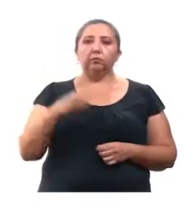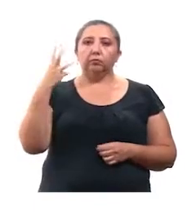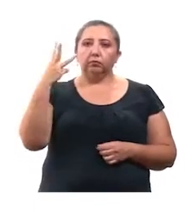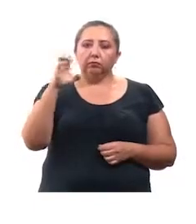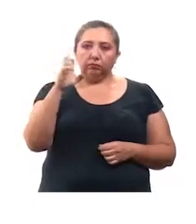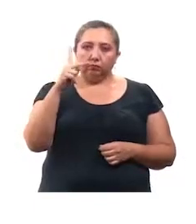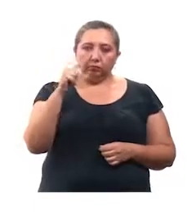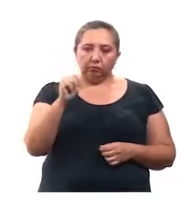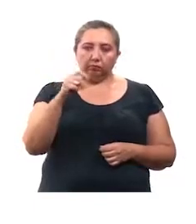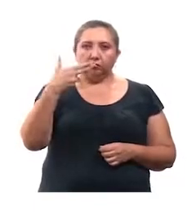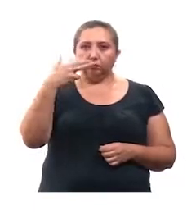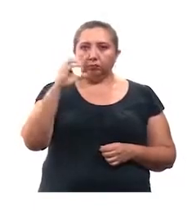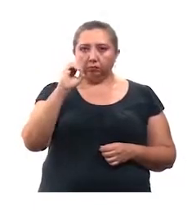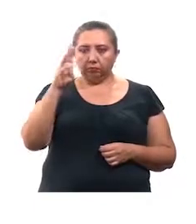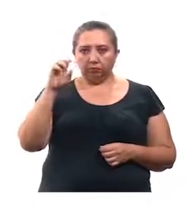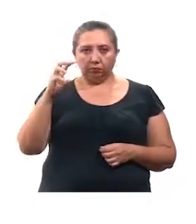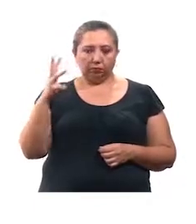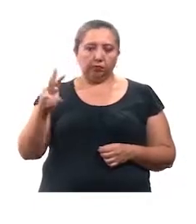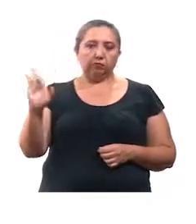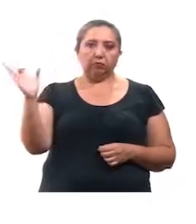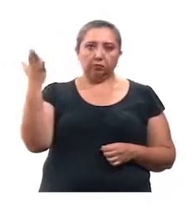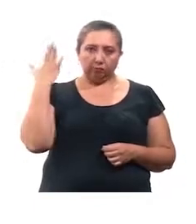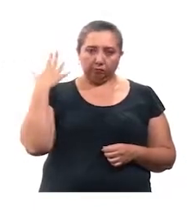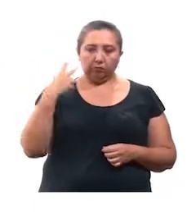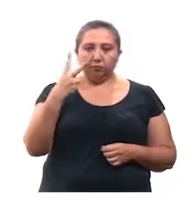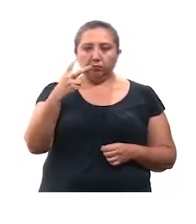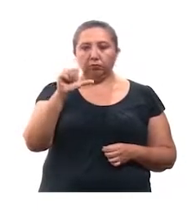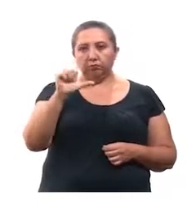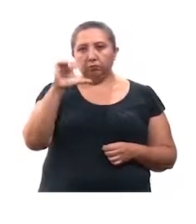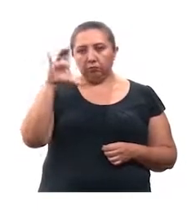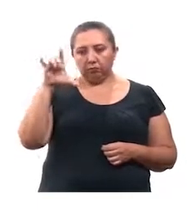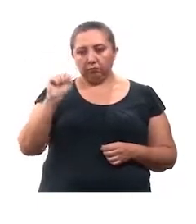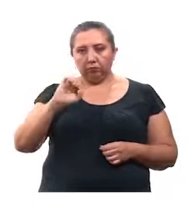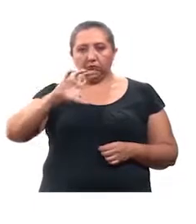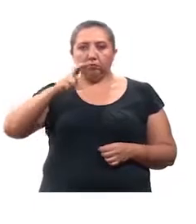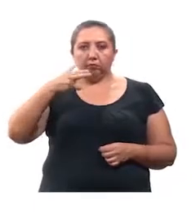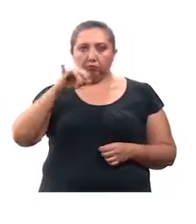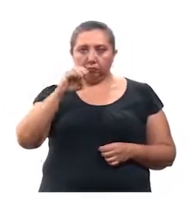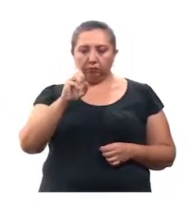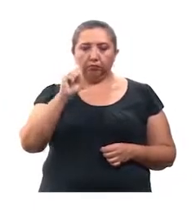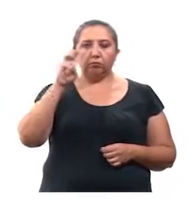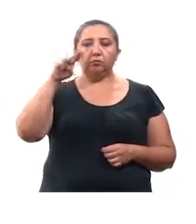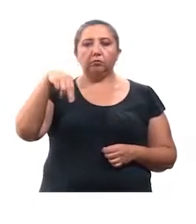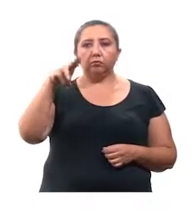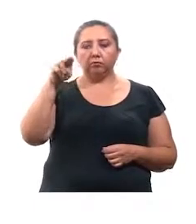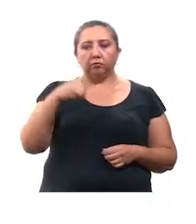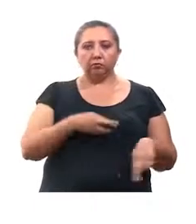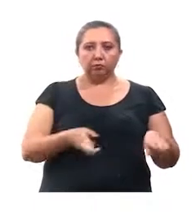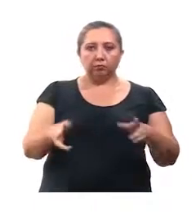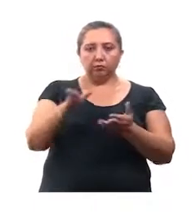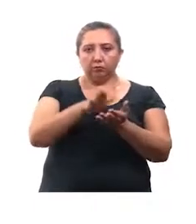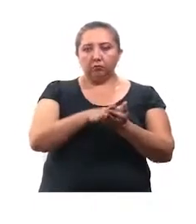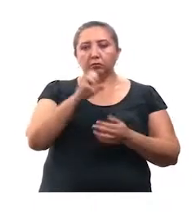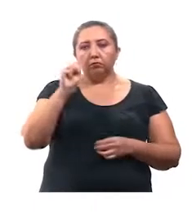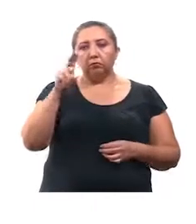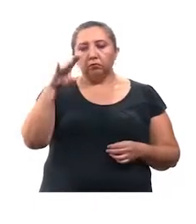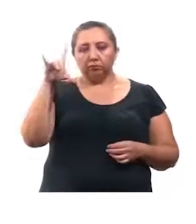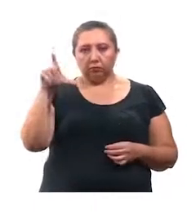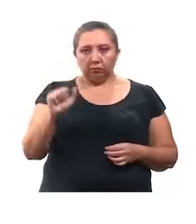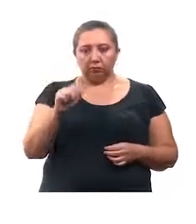en Espita, Jocabá y 3 foráneos, 2 en Abalá, Chichimilá, Muna, Río Lagartos,